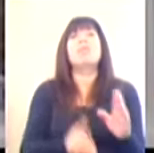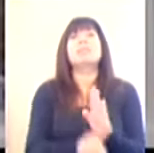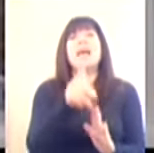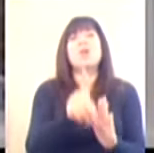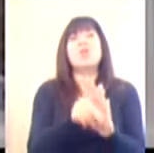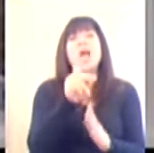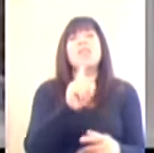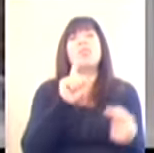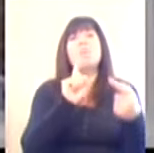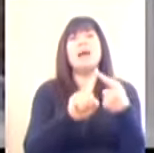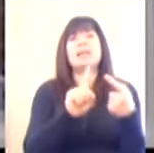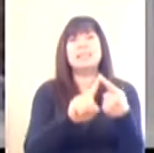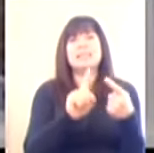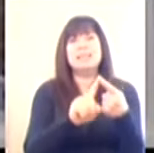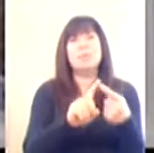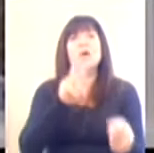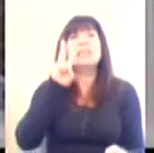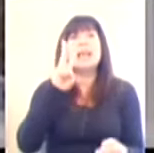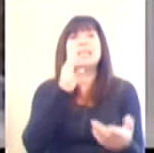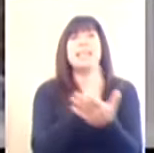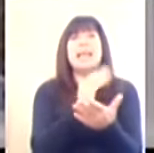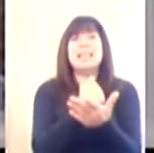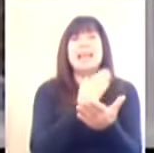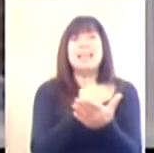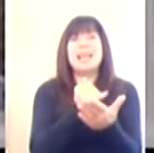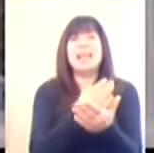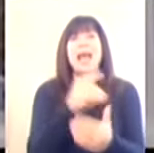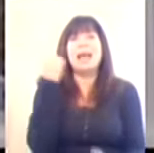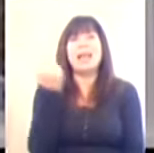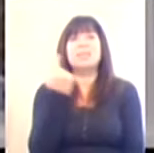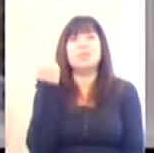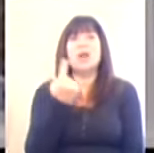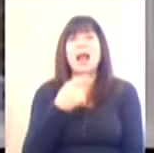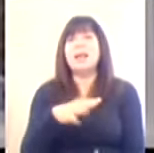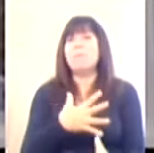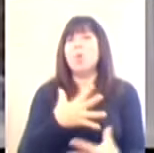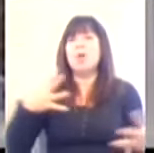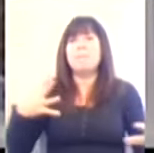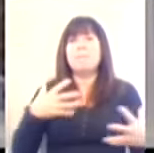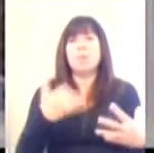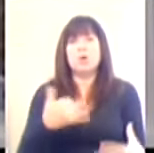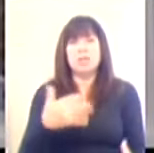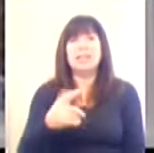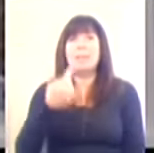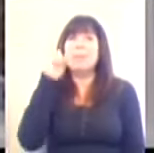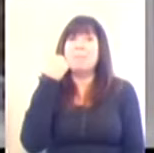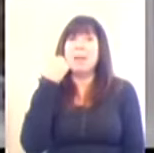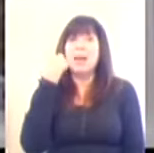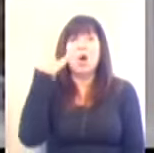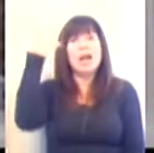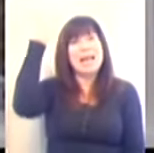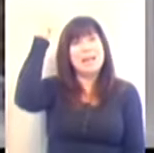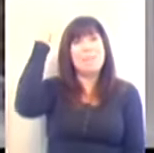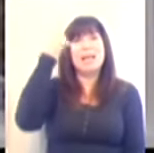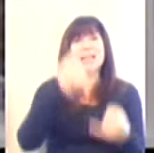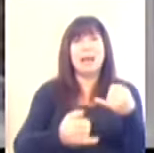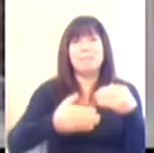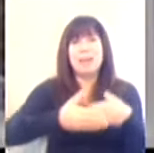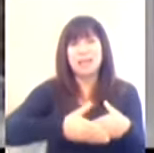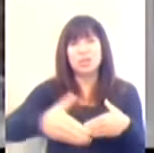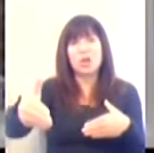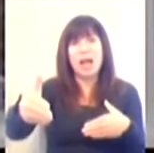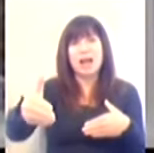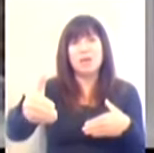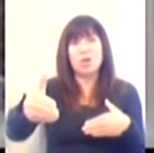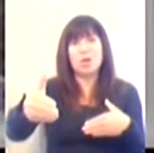participativa 3 estrategias nacionales de gran relevancia. Primero, la estrategia climática de largo plazo, para